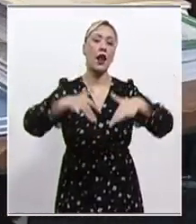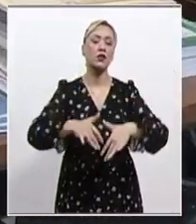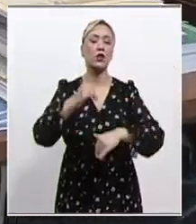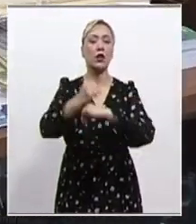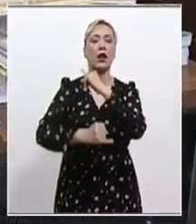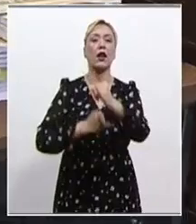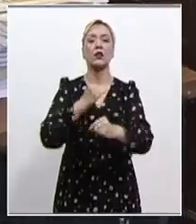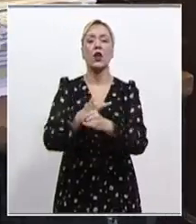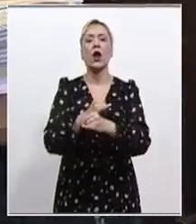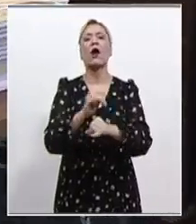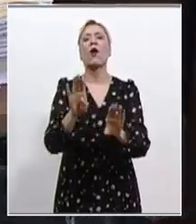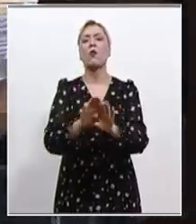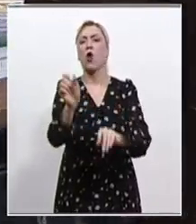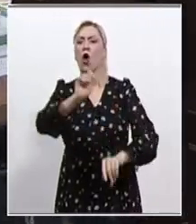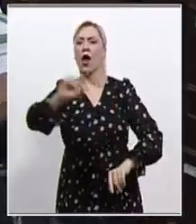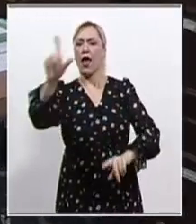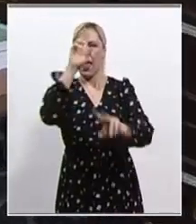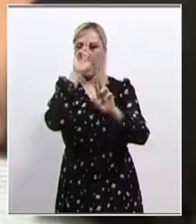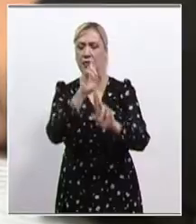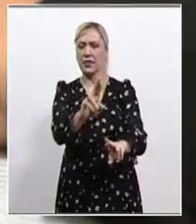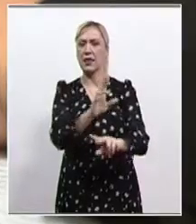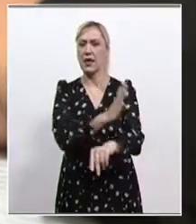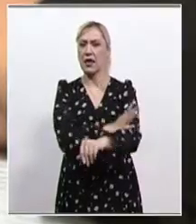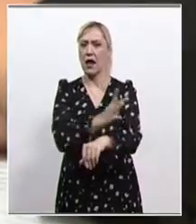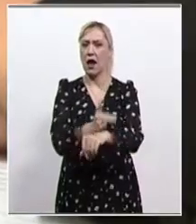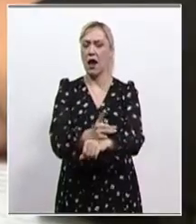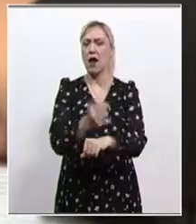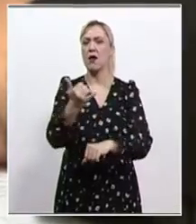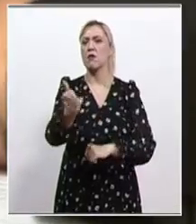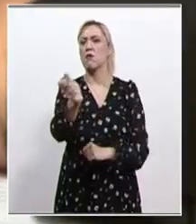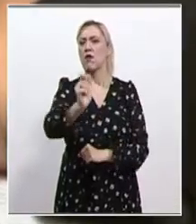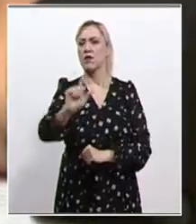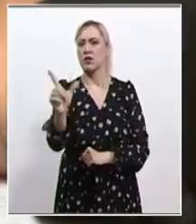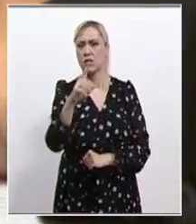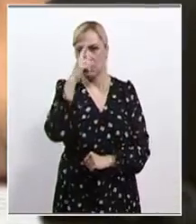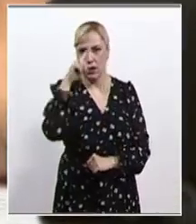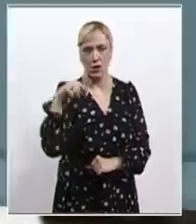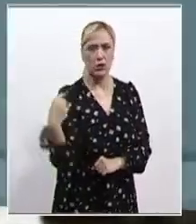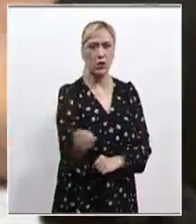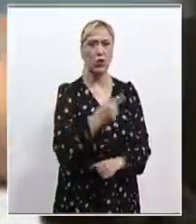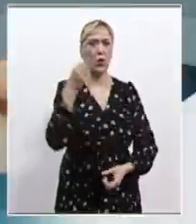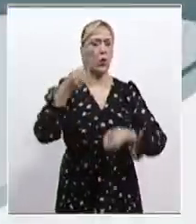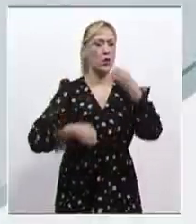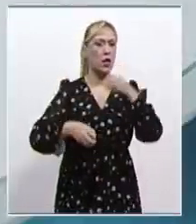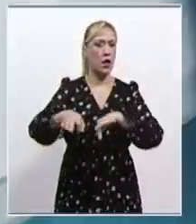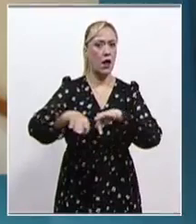Judicial, organizado por el Centro de Estudios Constitucionales de la Suprema Corte.